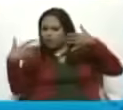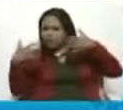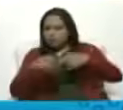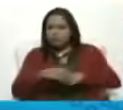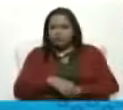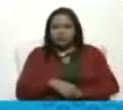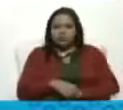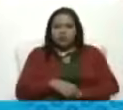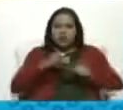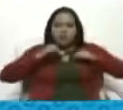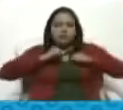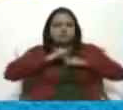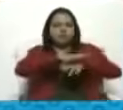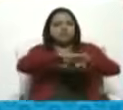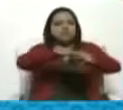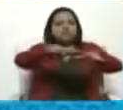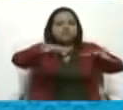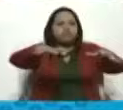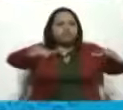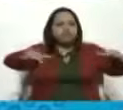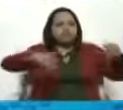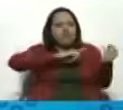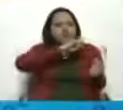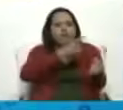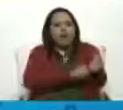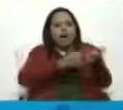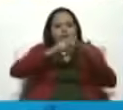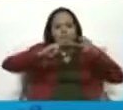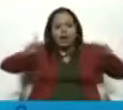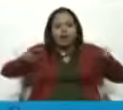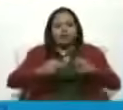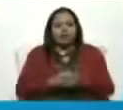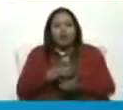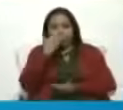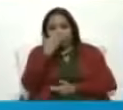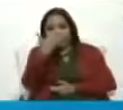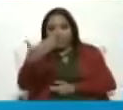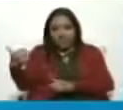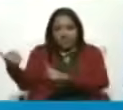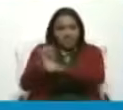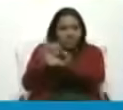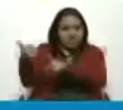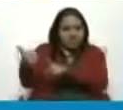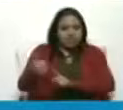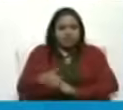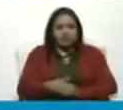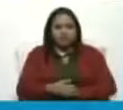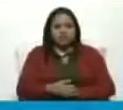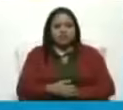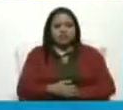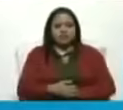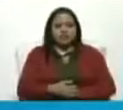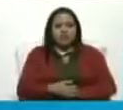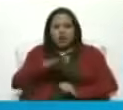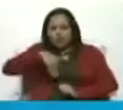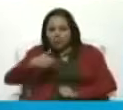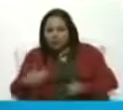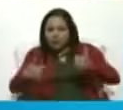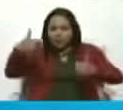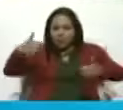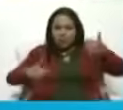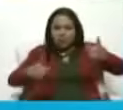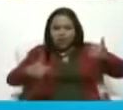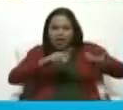Se despliega la fuerza de la paz frente a la violencia. ¿Podrá más la paz que